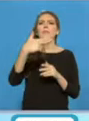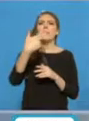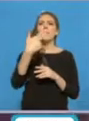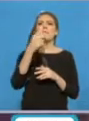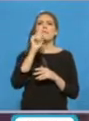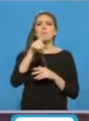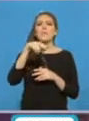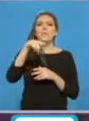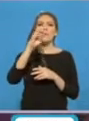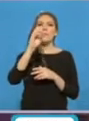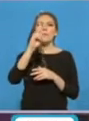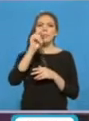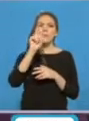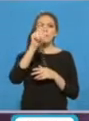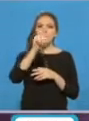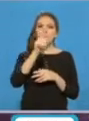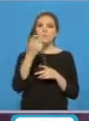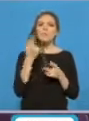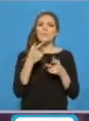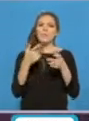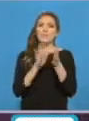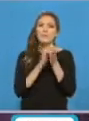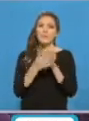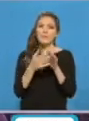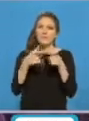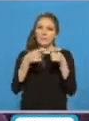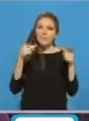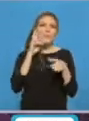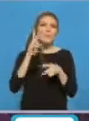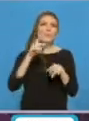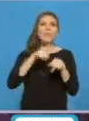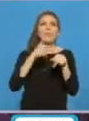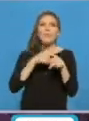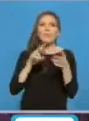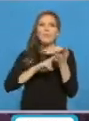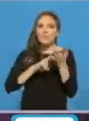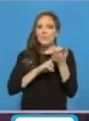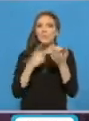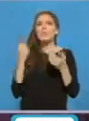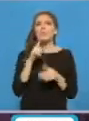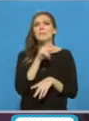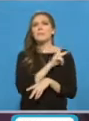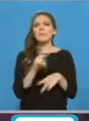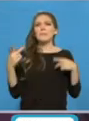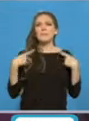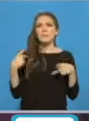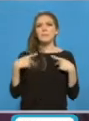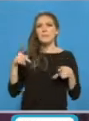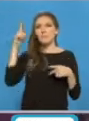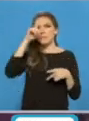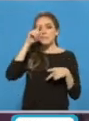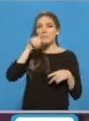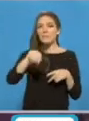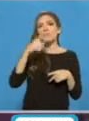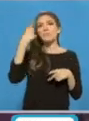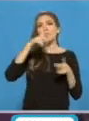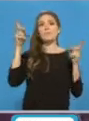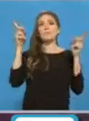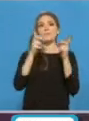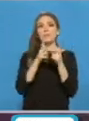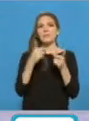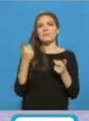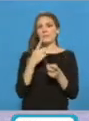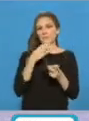Eso es más, te lo recomiendan consumir en las dietas. Entonces, qué mejor volverlo tortilla para no dejar